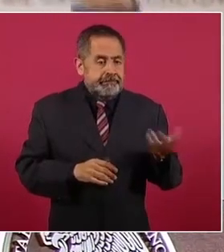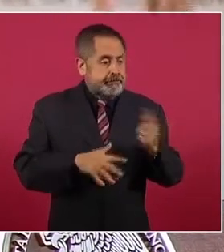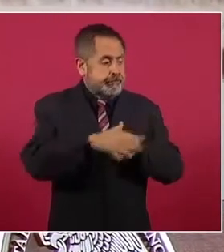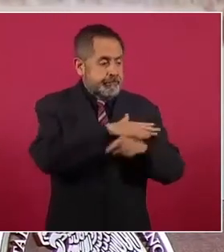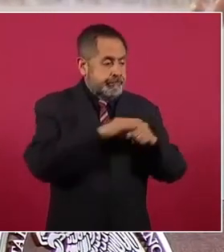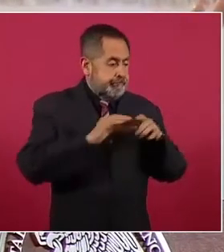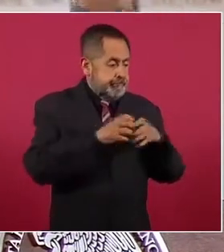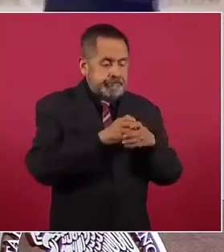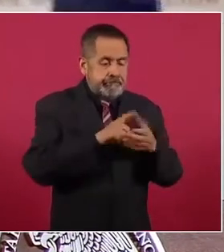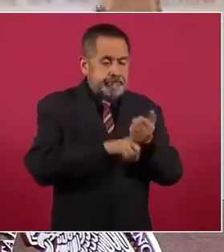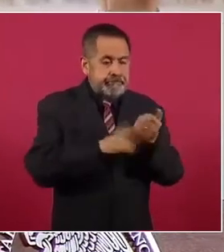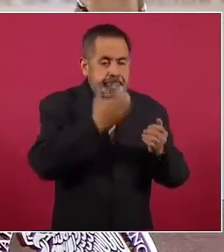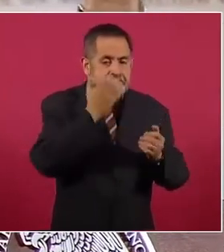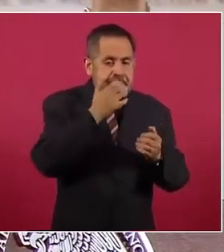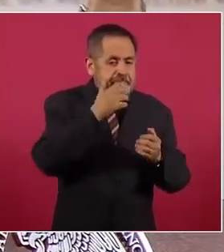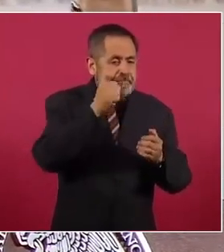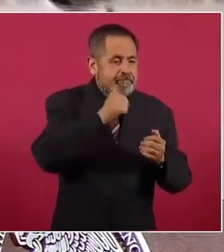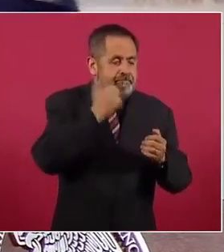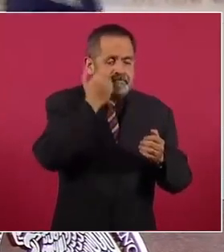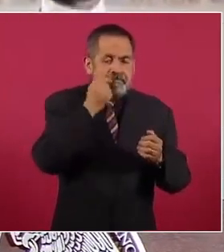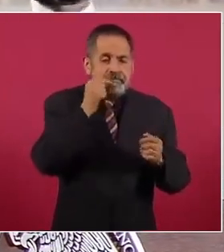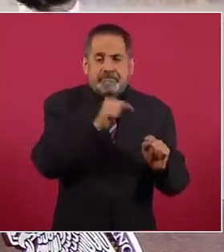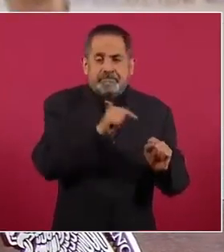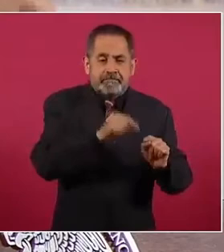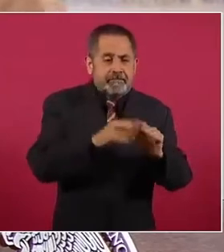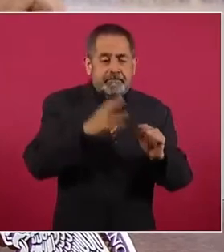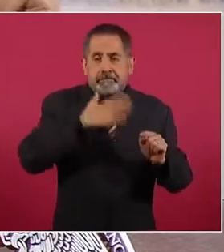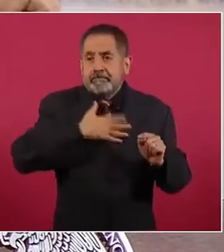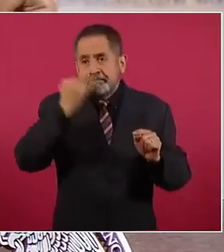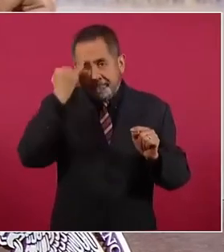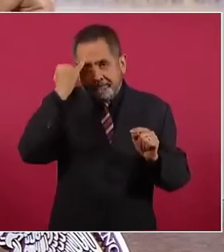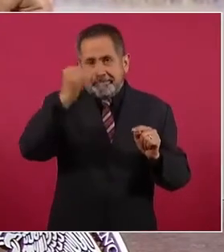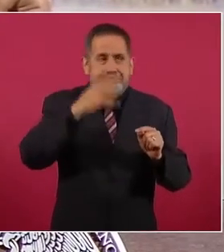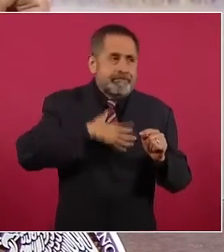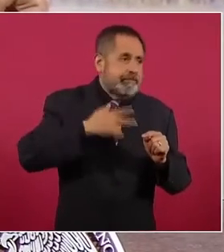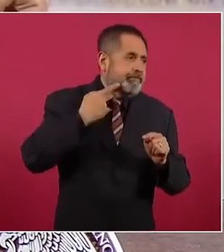ambiente político, ideológico,